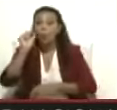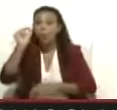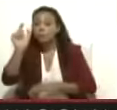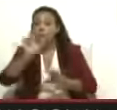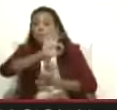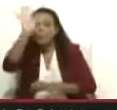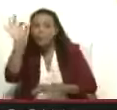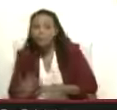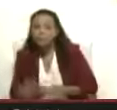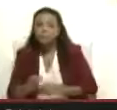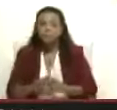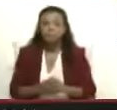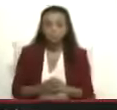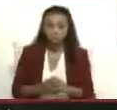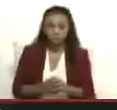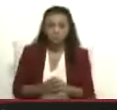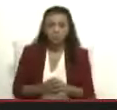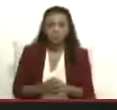98.11%.